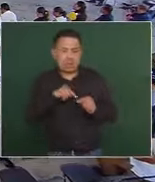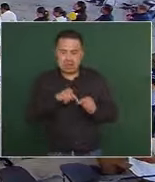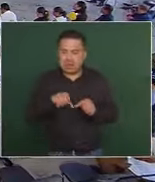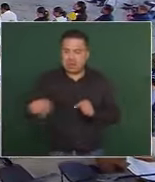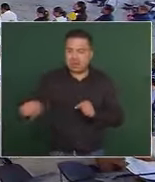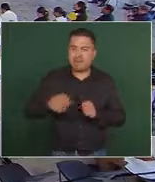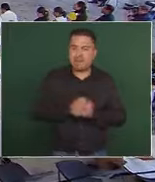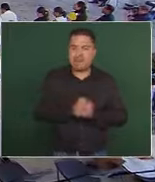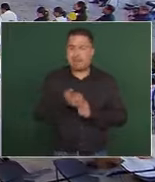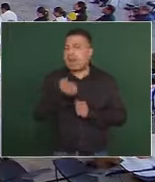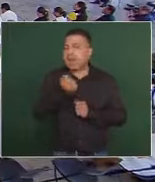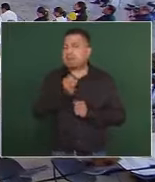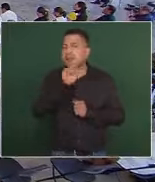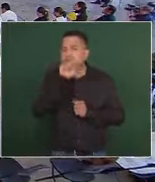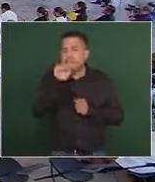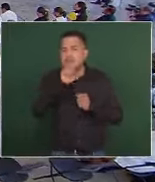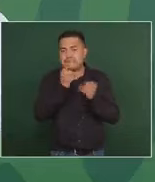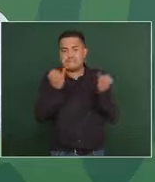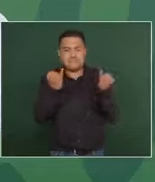Y así estamos